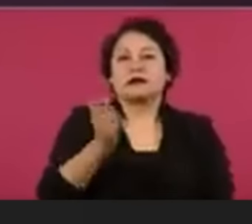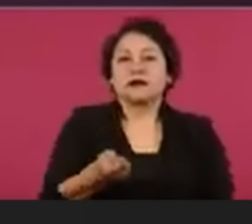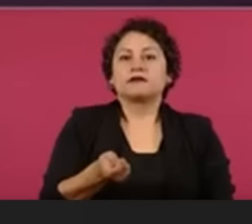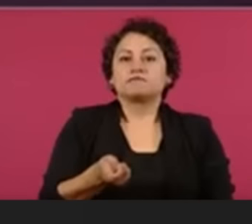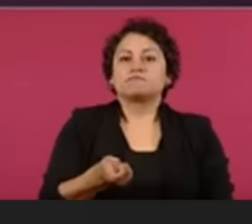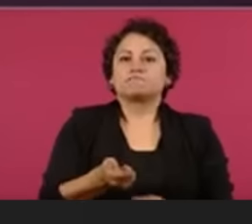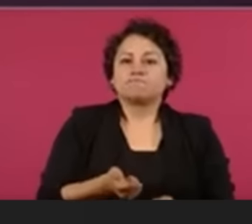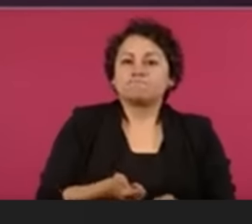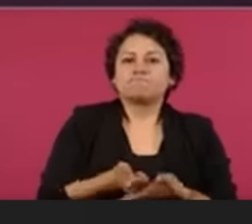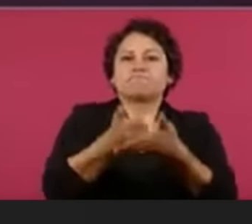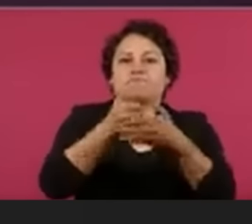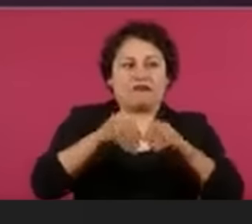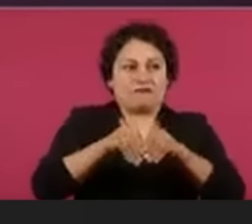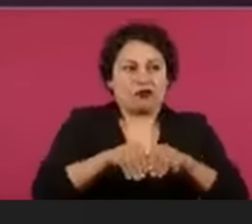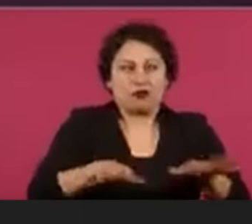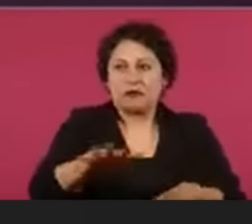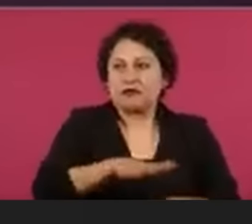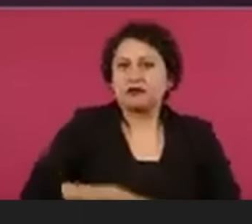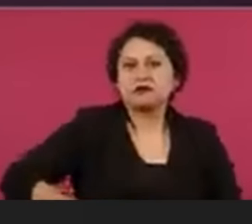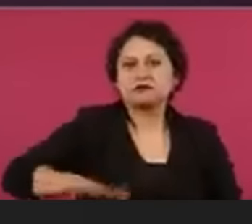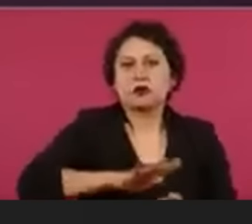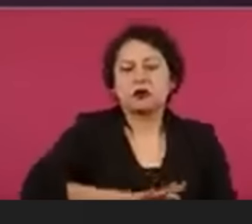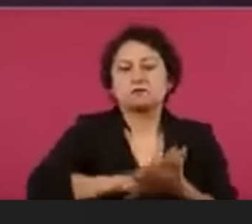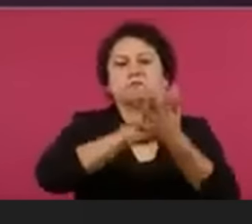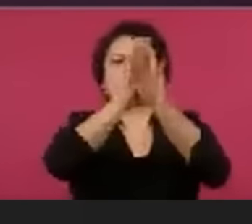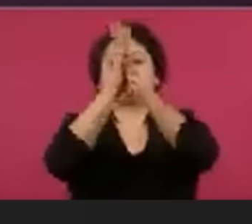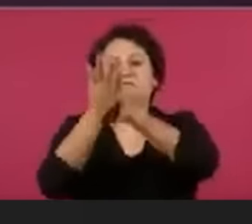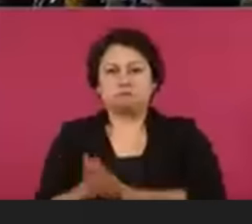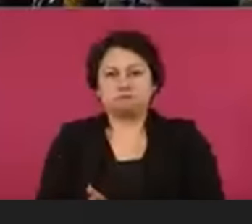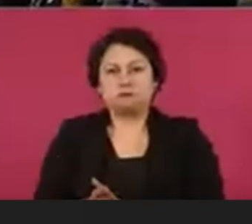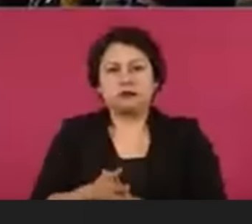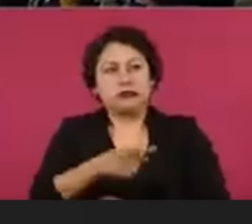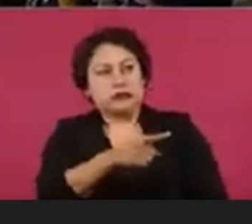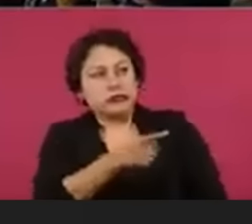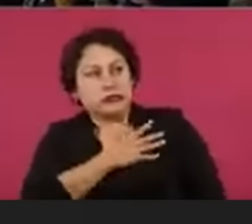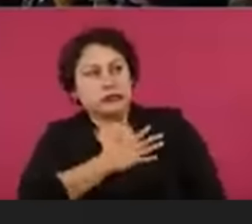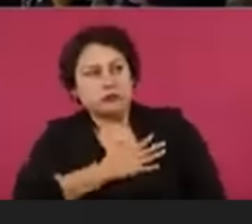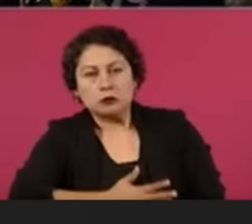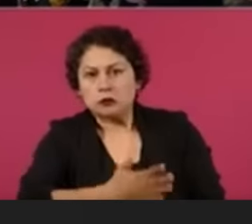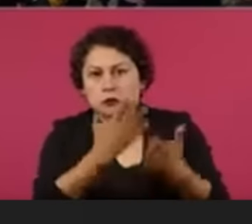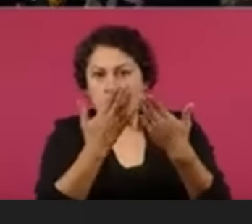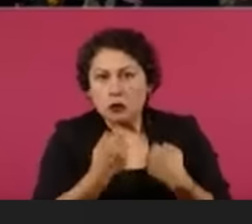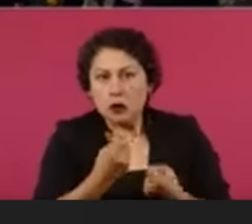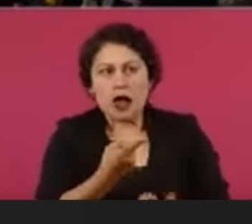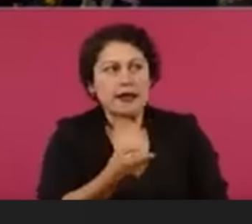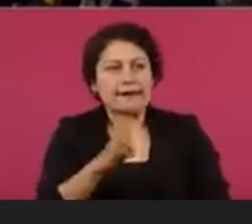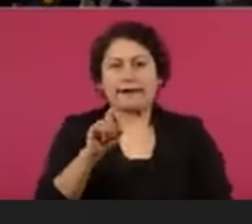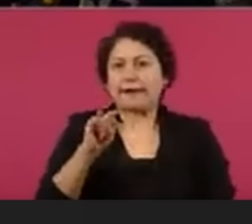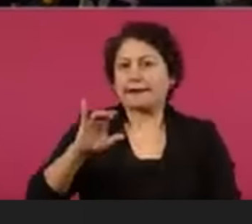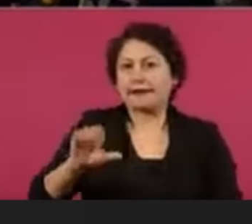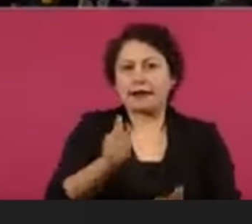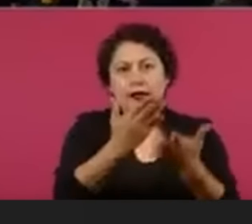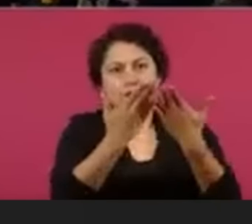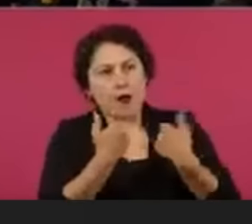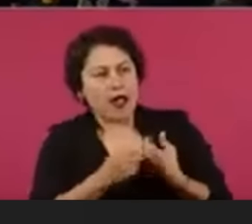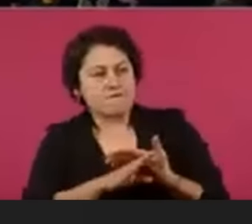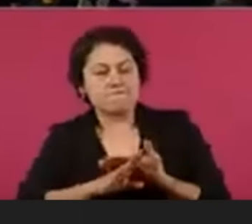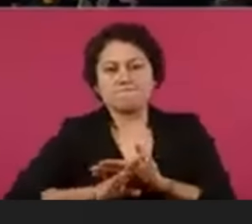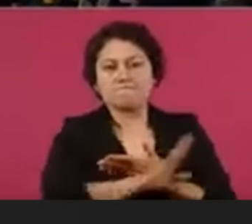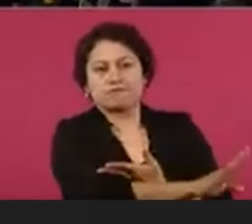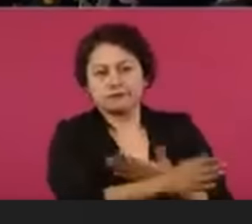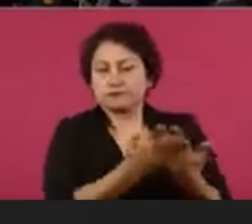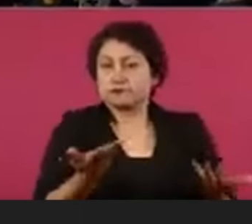injustas, ilegítimas, ilegales o inmorales. Es decir, debemos aspirar como